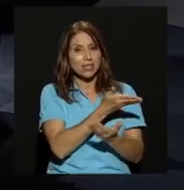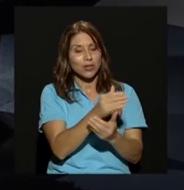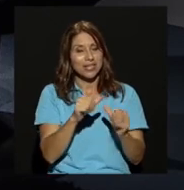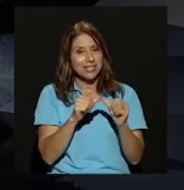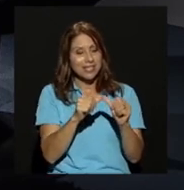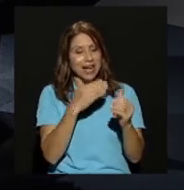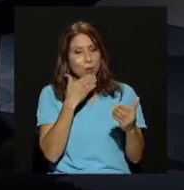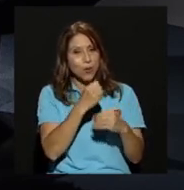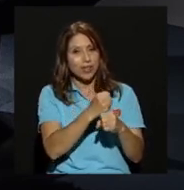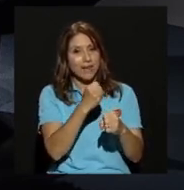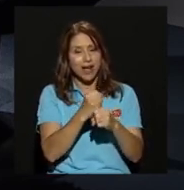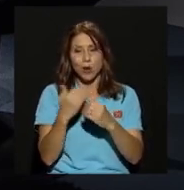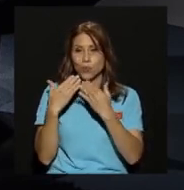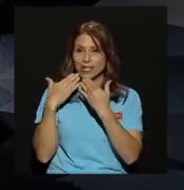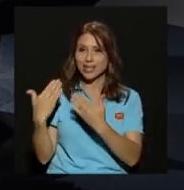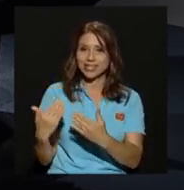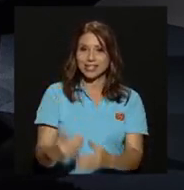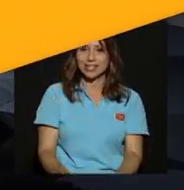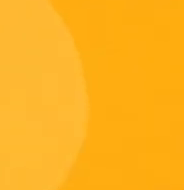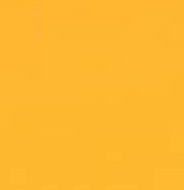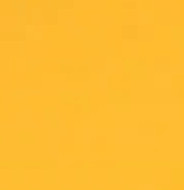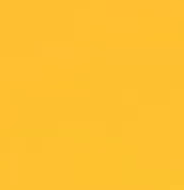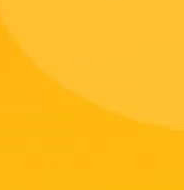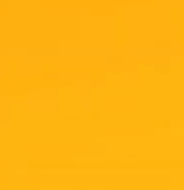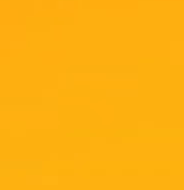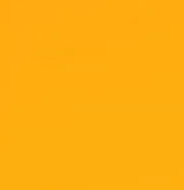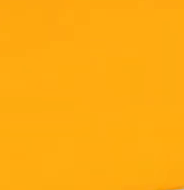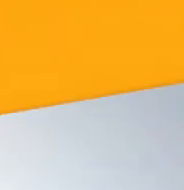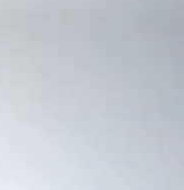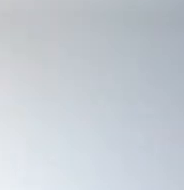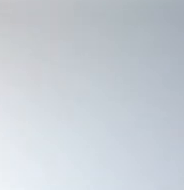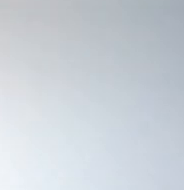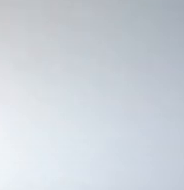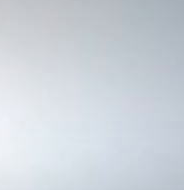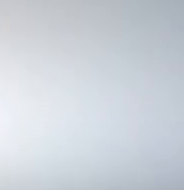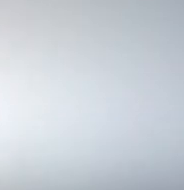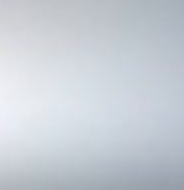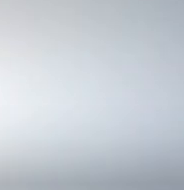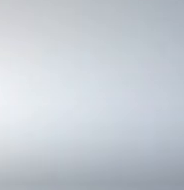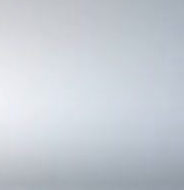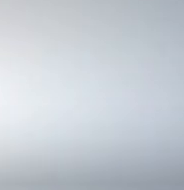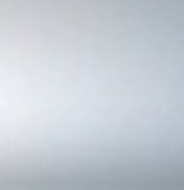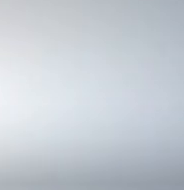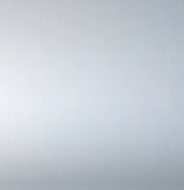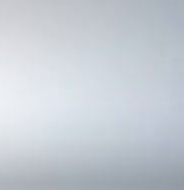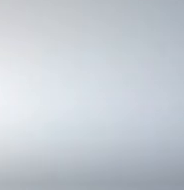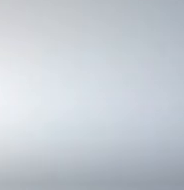en ese buen trabajo. Muchas gracias.